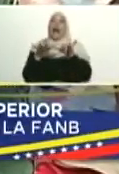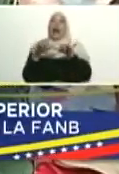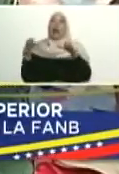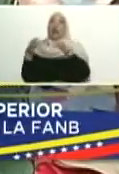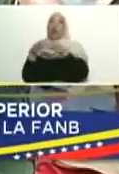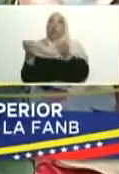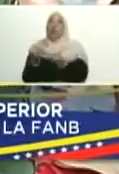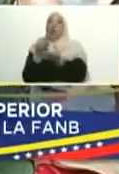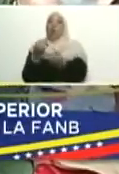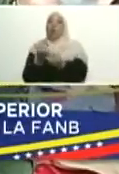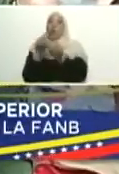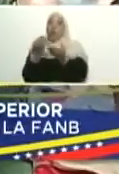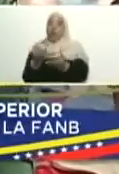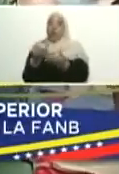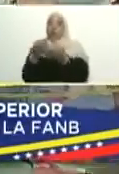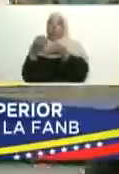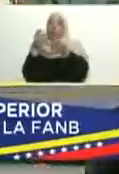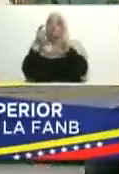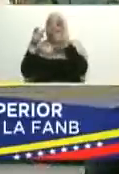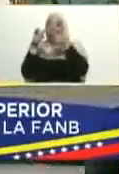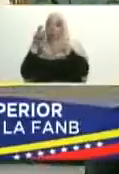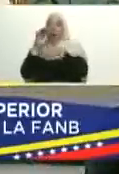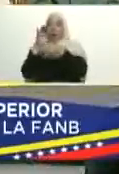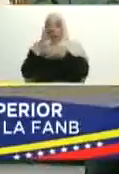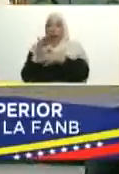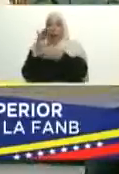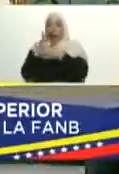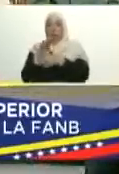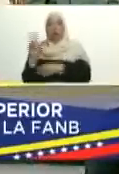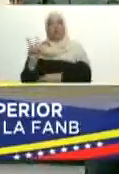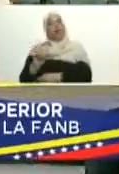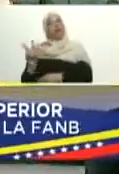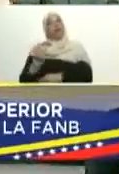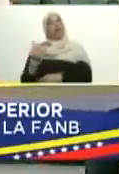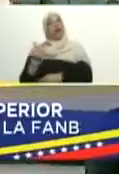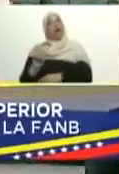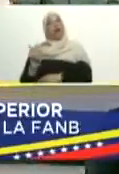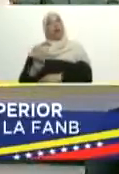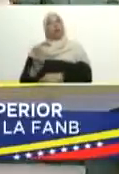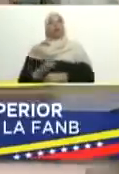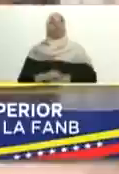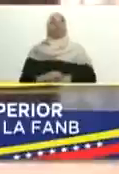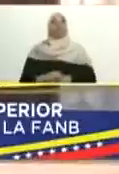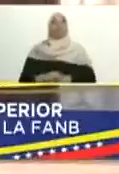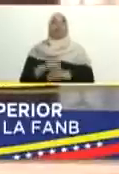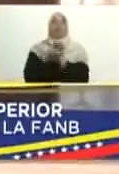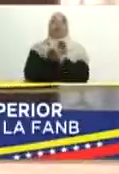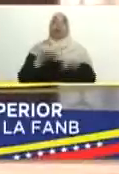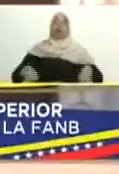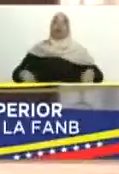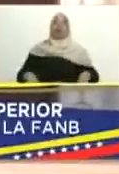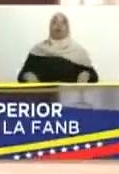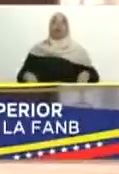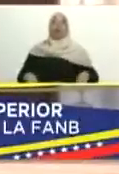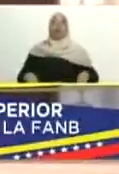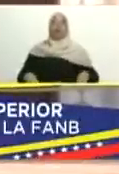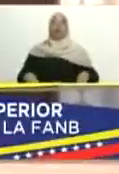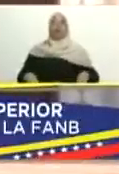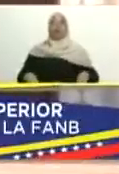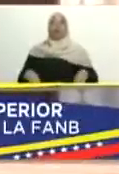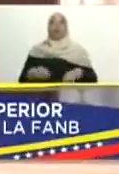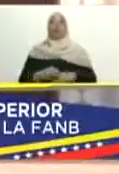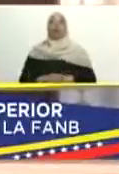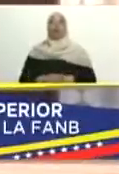de Seguridad de la Nación. También el general en jefe González López,